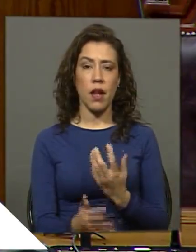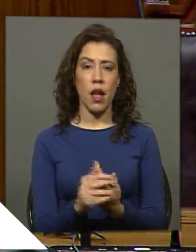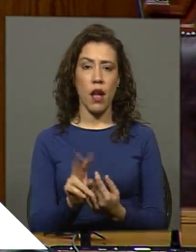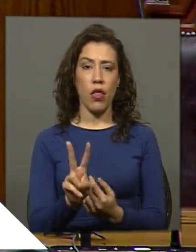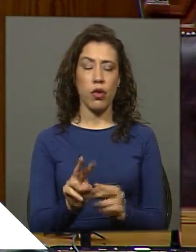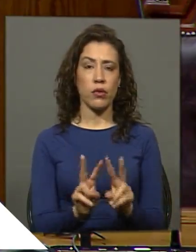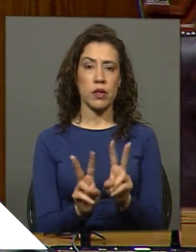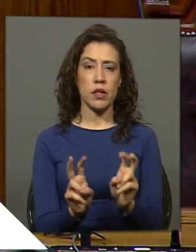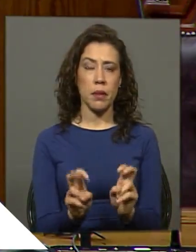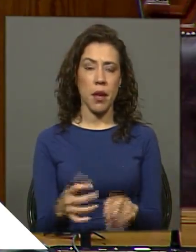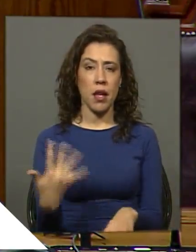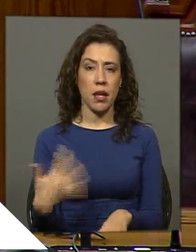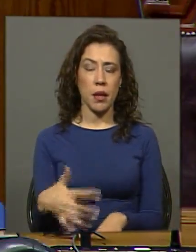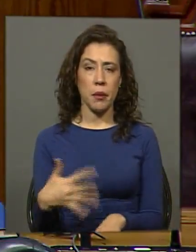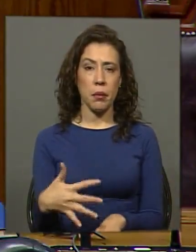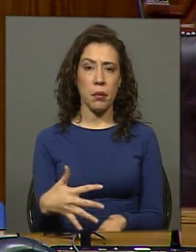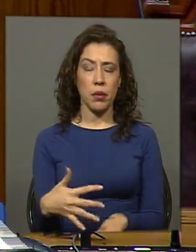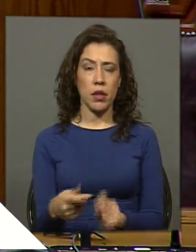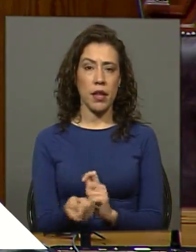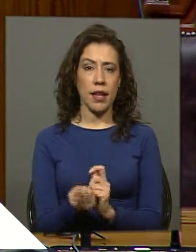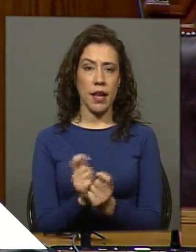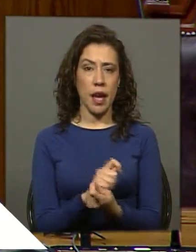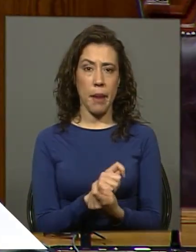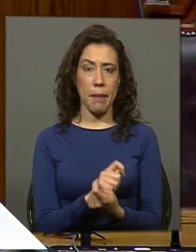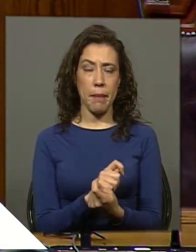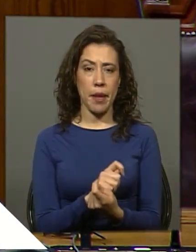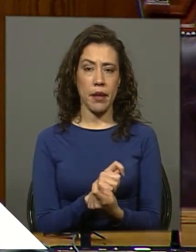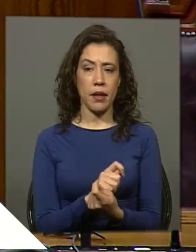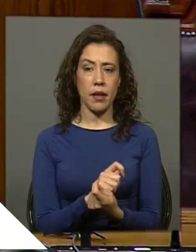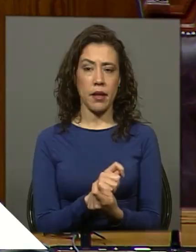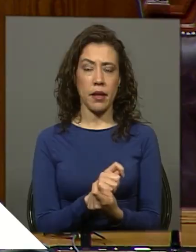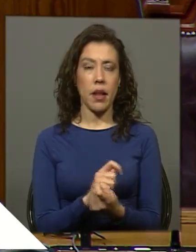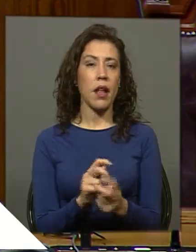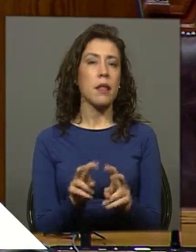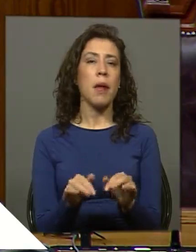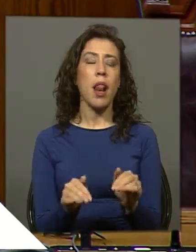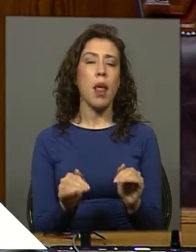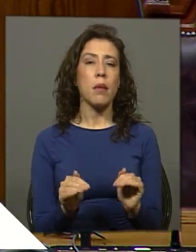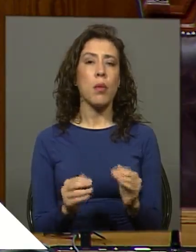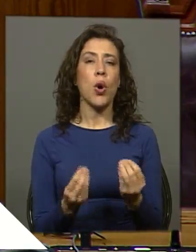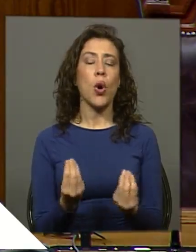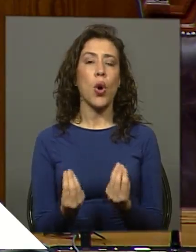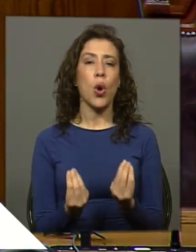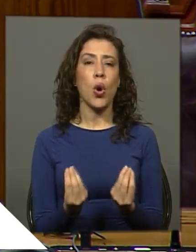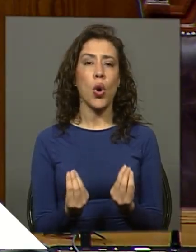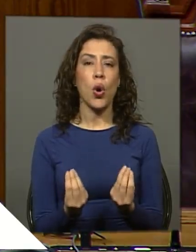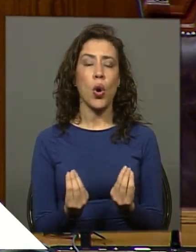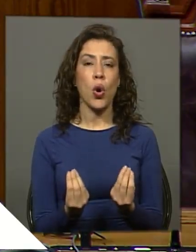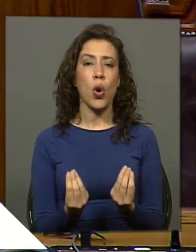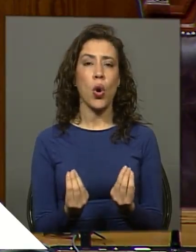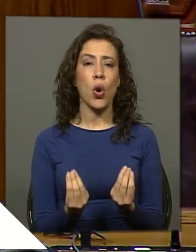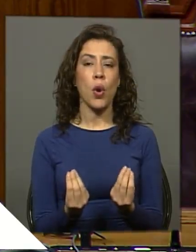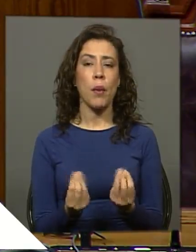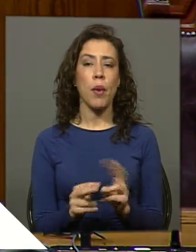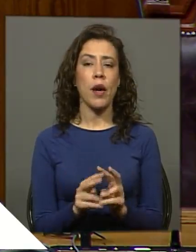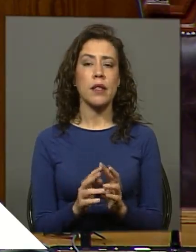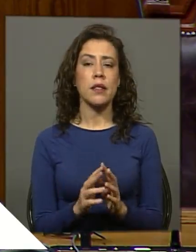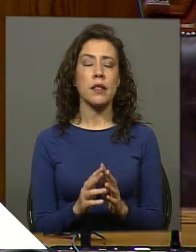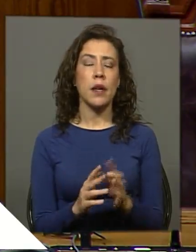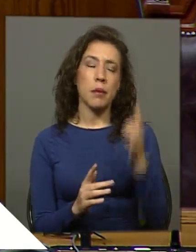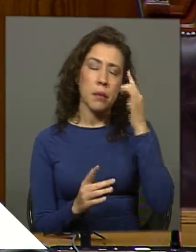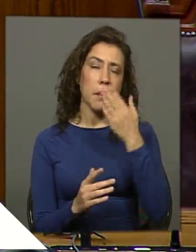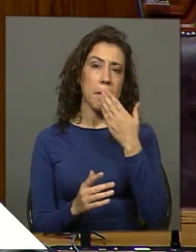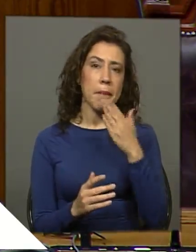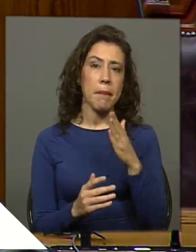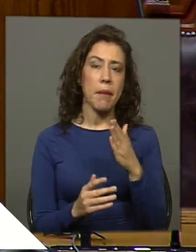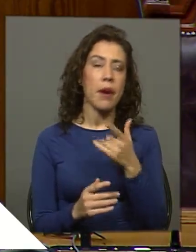temas que son los más importantes que se modifican acá y que tienen que ver con lo mismo que es como hacer más predecible